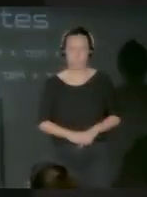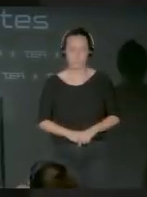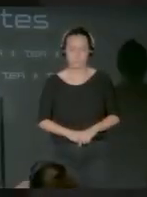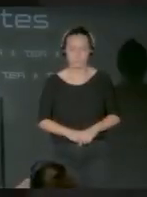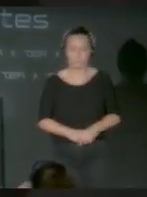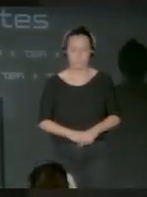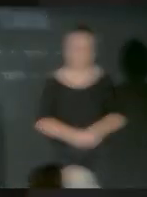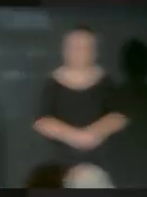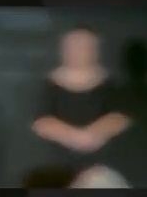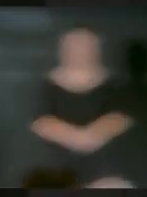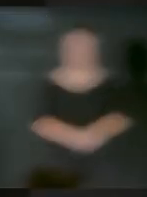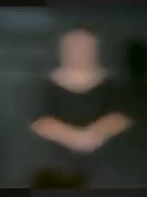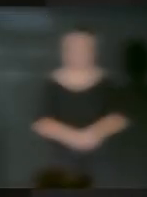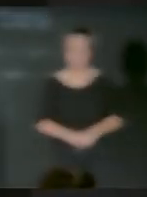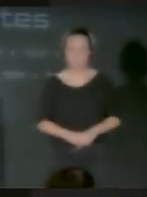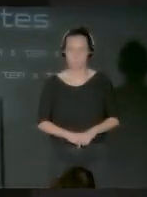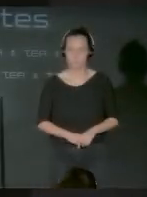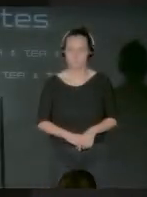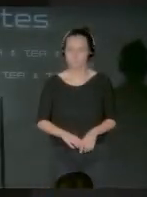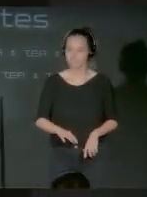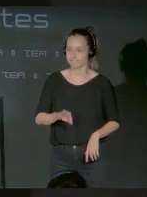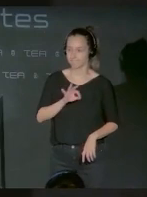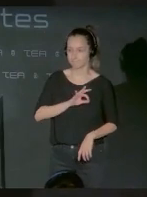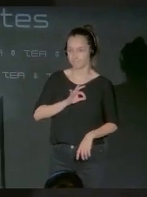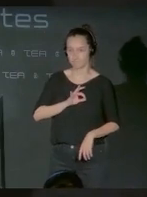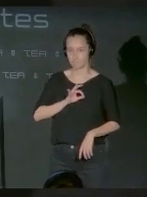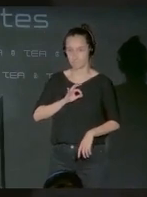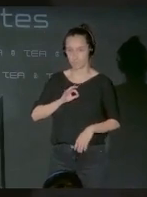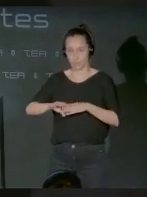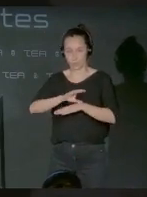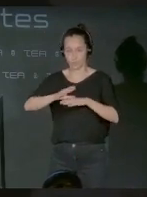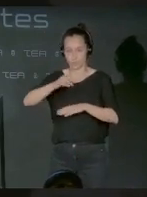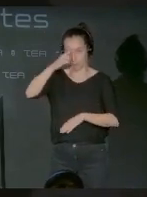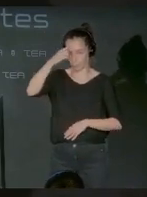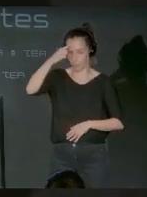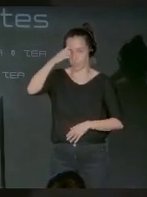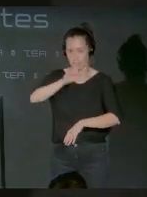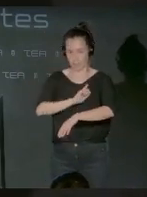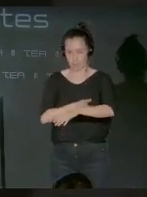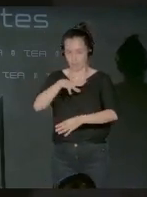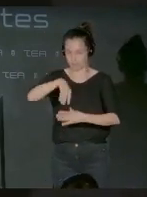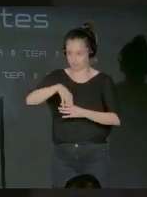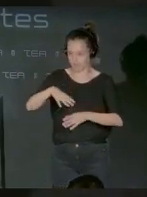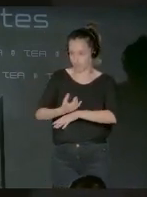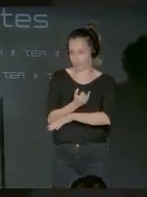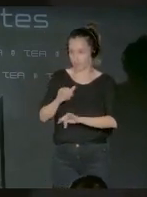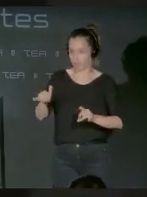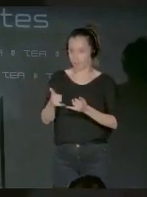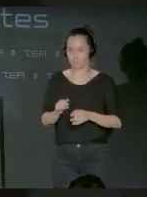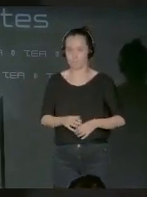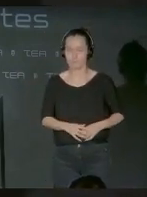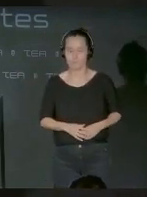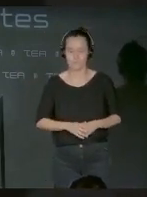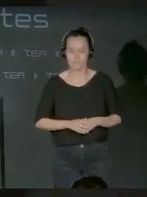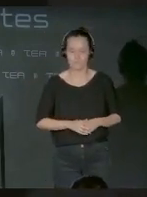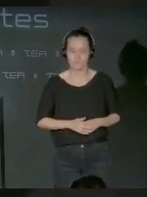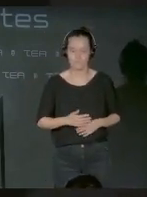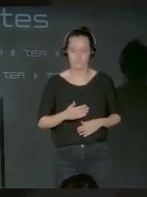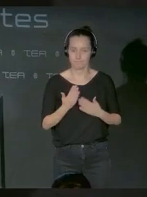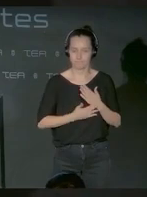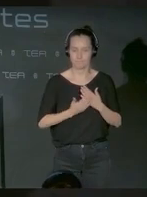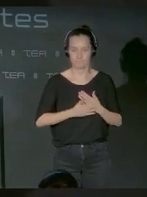estimado consejero de cultura museo y deporte de capítulo de tenerife estimada directora